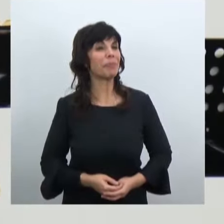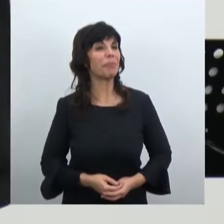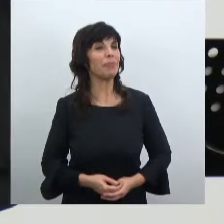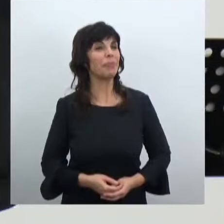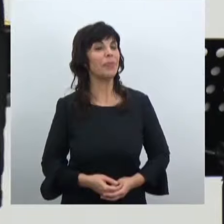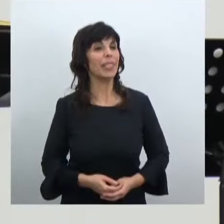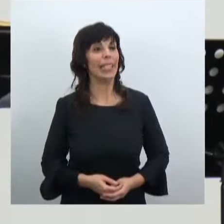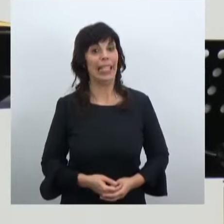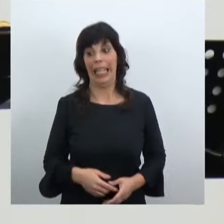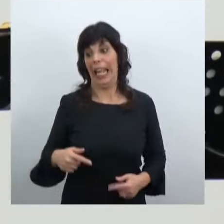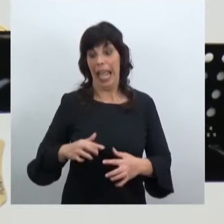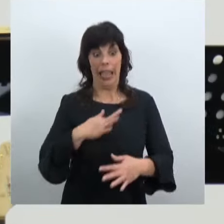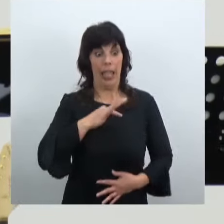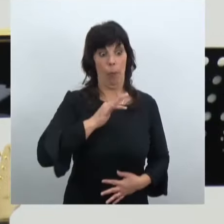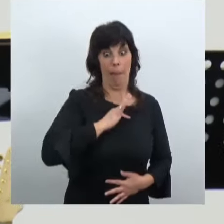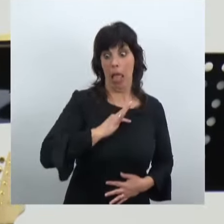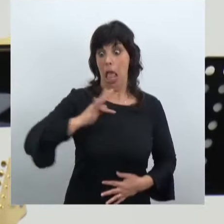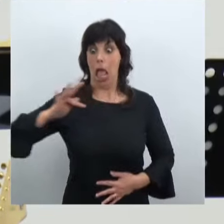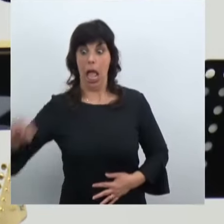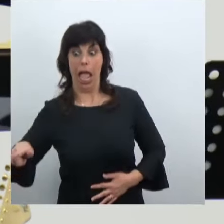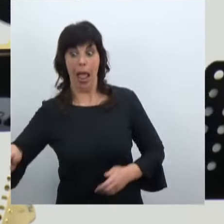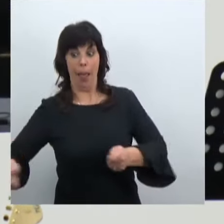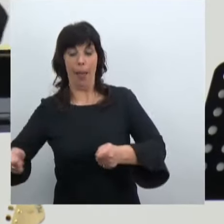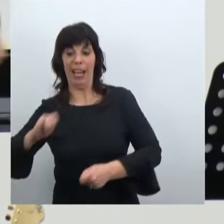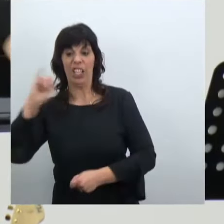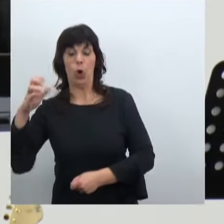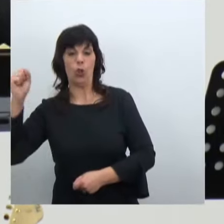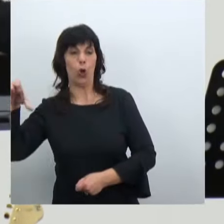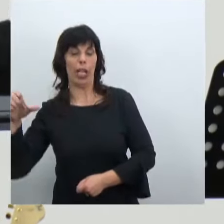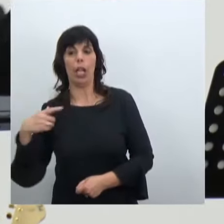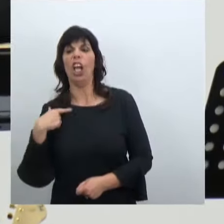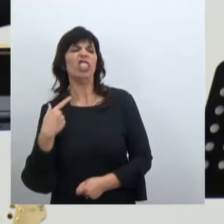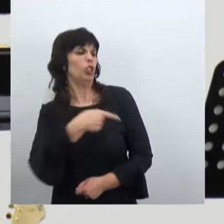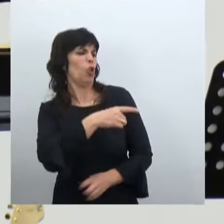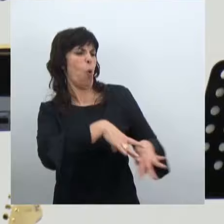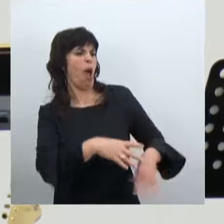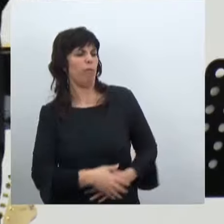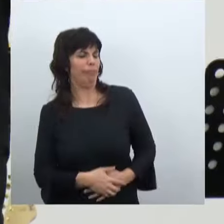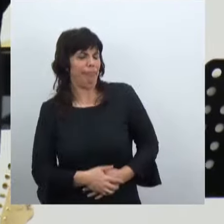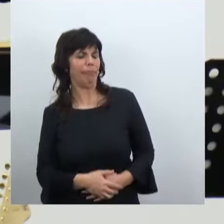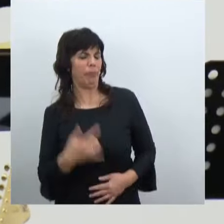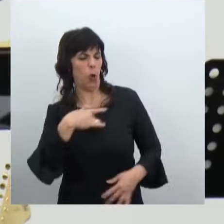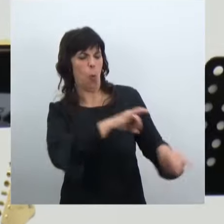Y Joe Rosa, que le tocaba detrás mía, dijo, y a usted, Joe Rosa, dice, yo lo mismo que el pastor Juan Carlos.